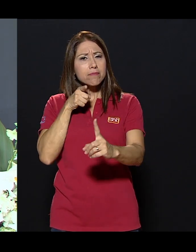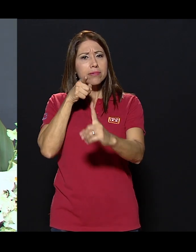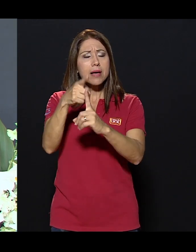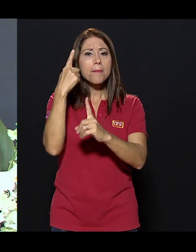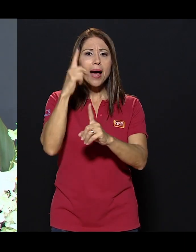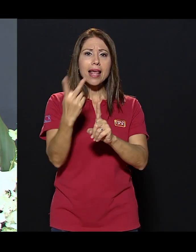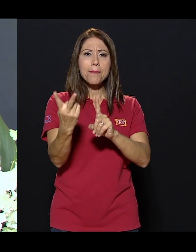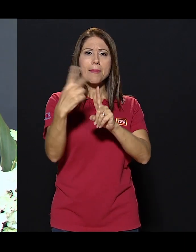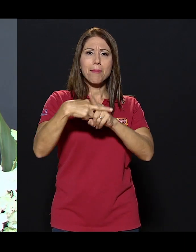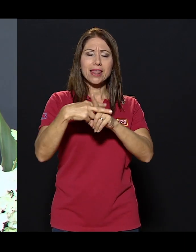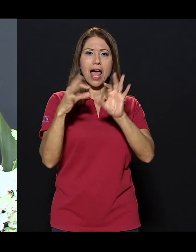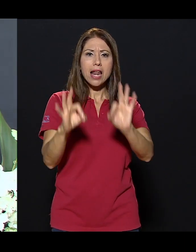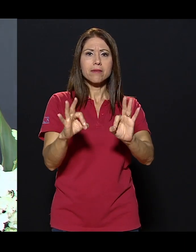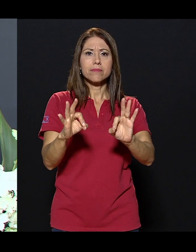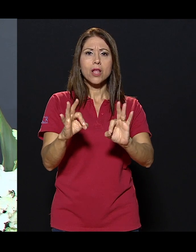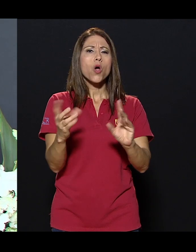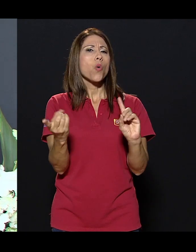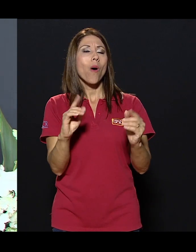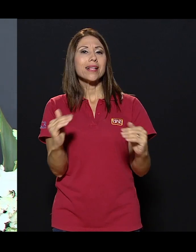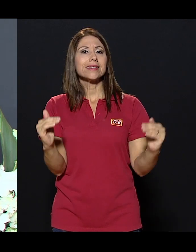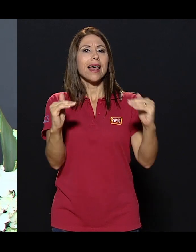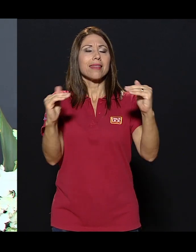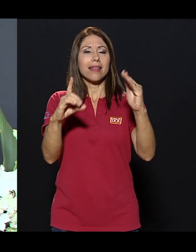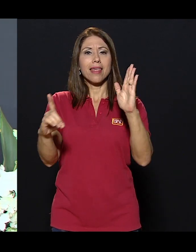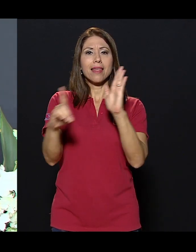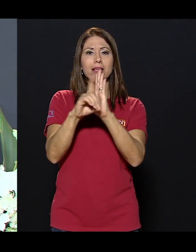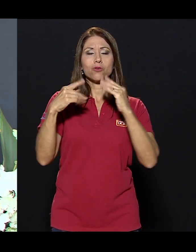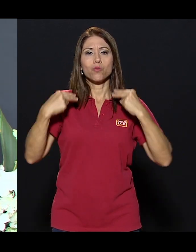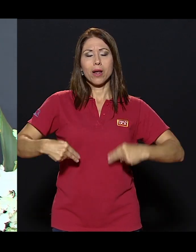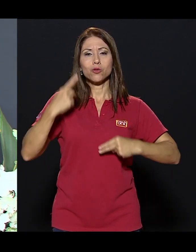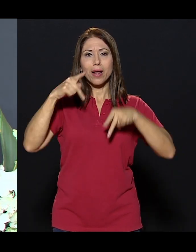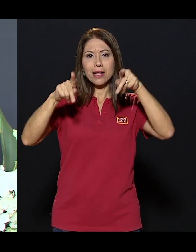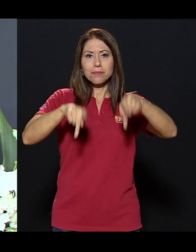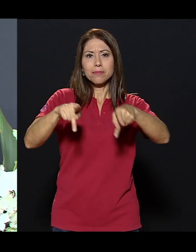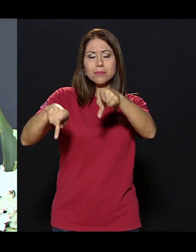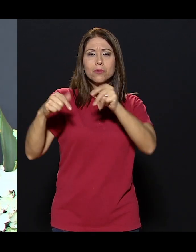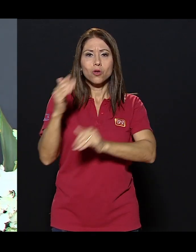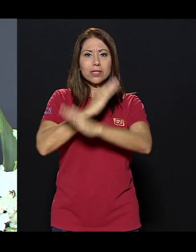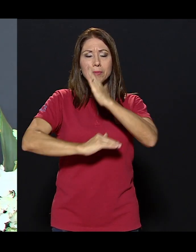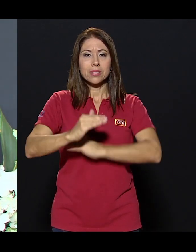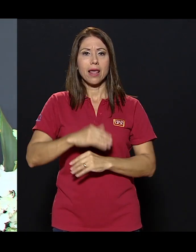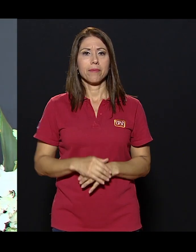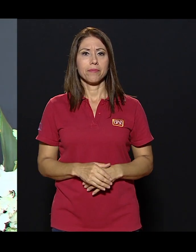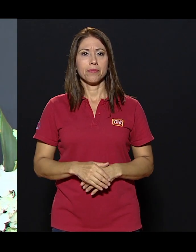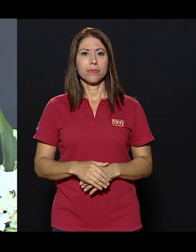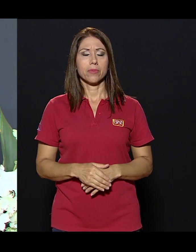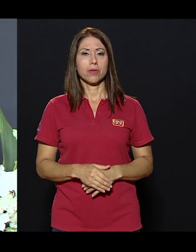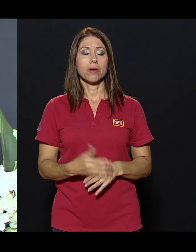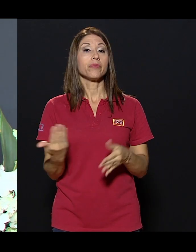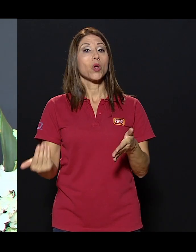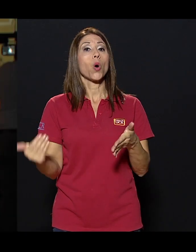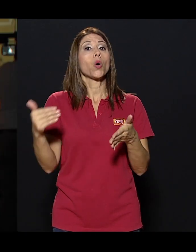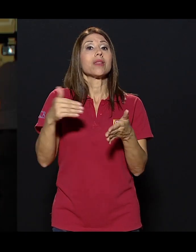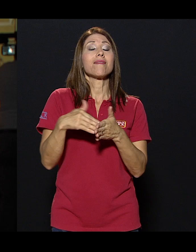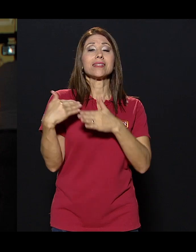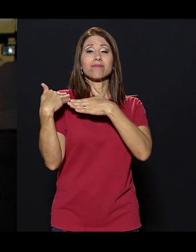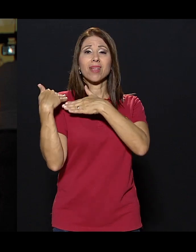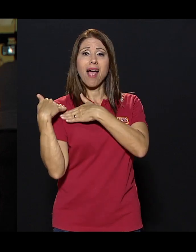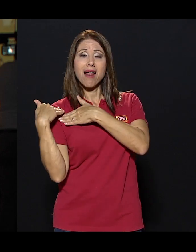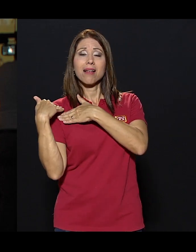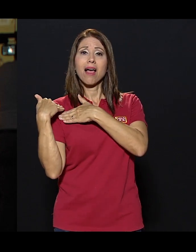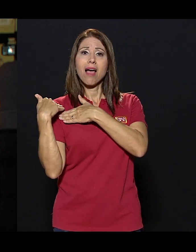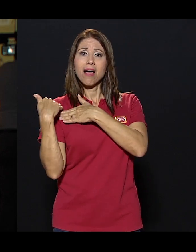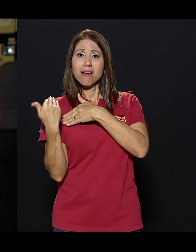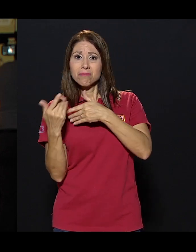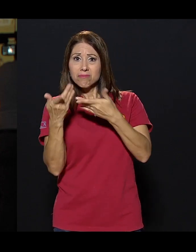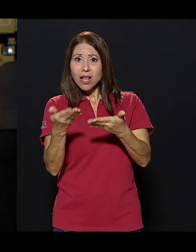señalarle los caminos que deben seguir para implementar el estándar de derechos humanos para las personas con discapacidad. Volver a poner la